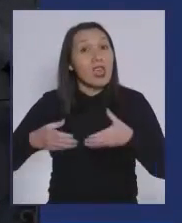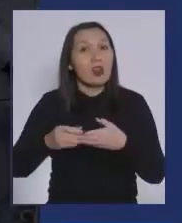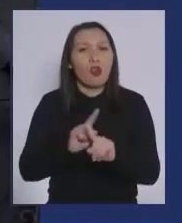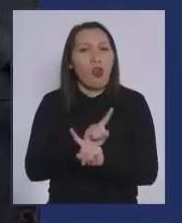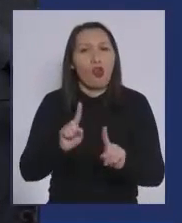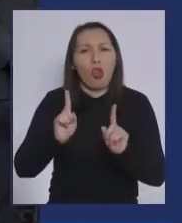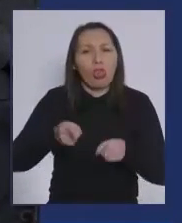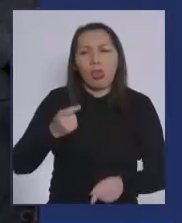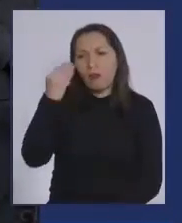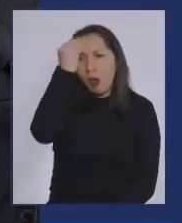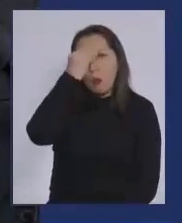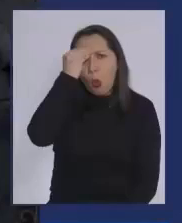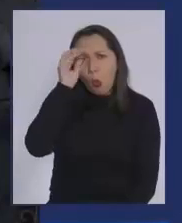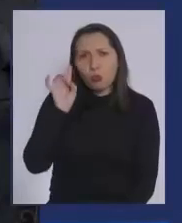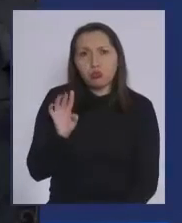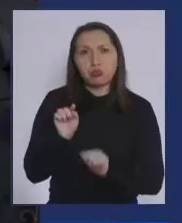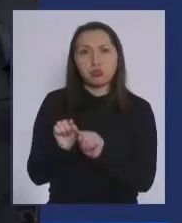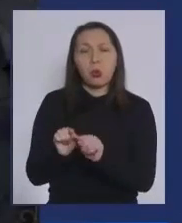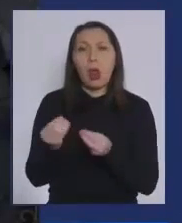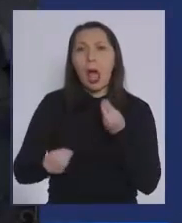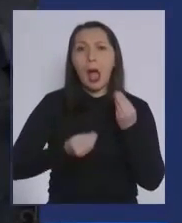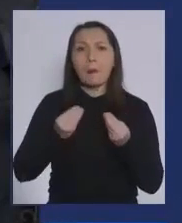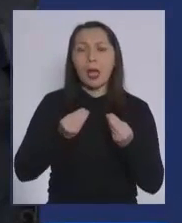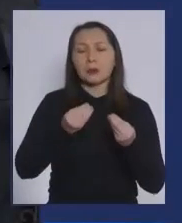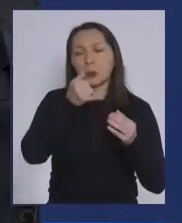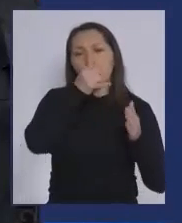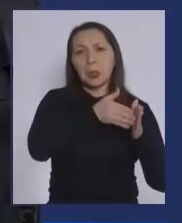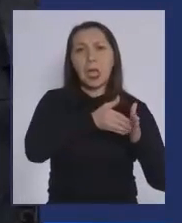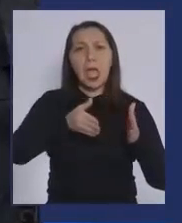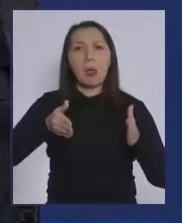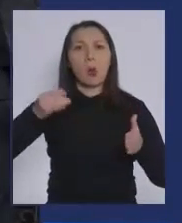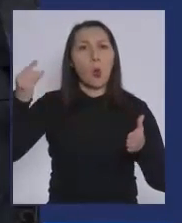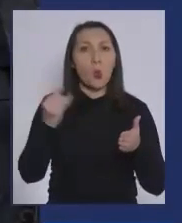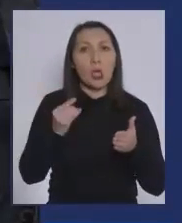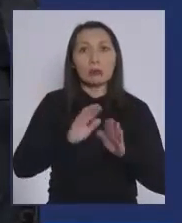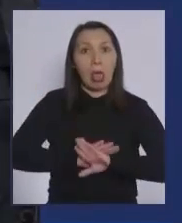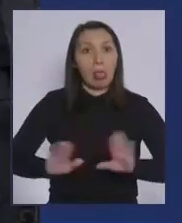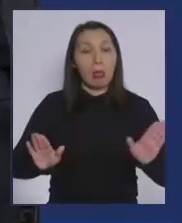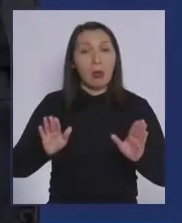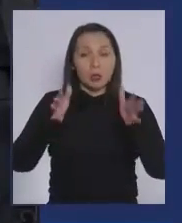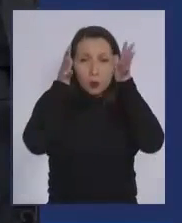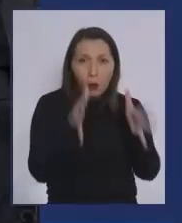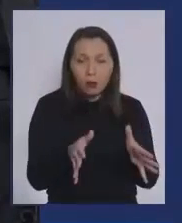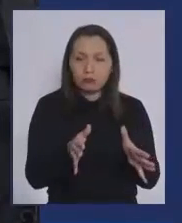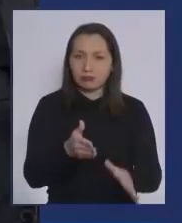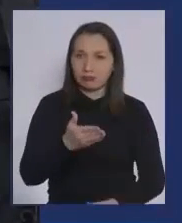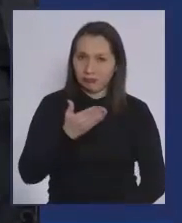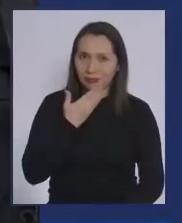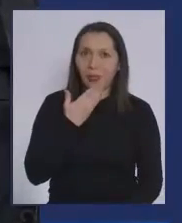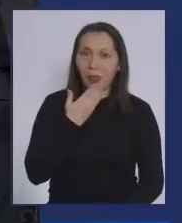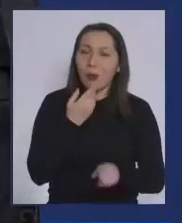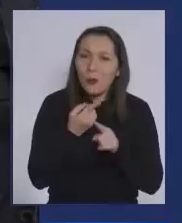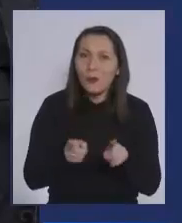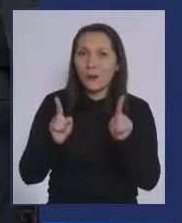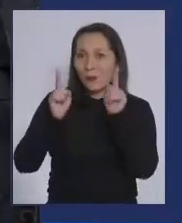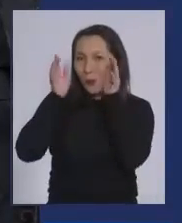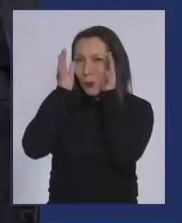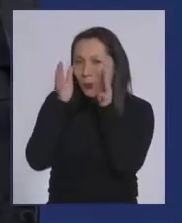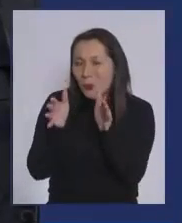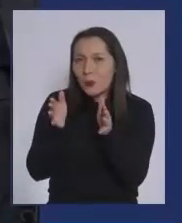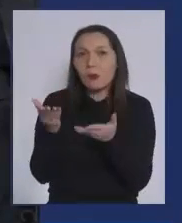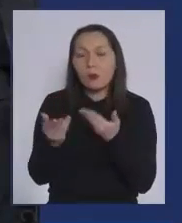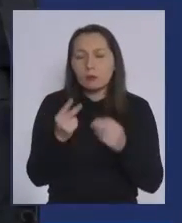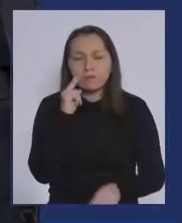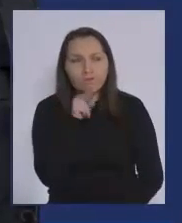preocuparse solamente de lo que pasa durante esta emergencia tiene también que